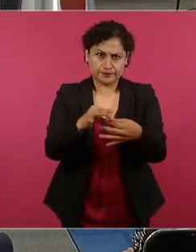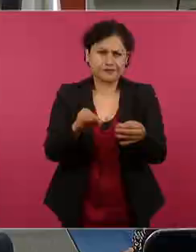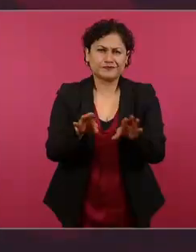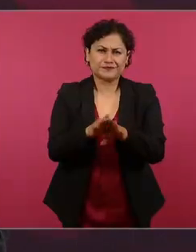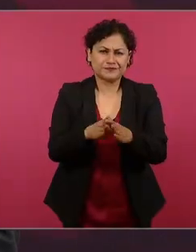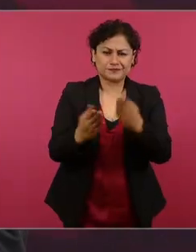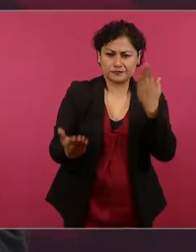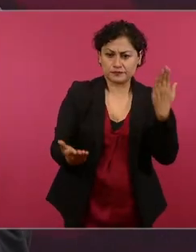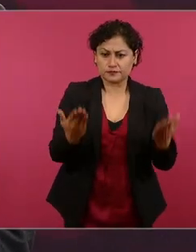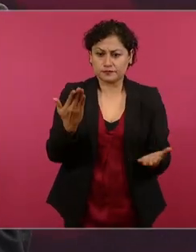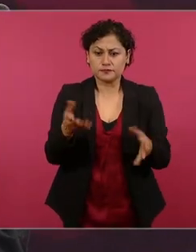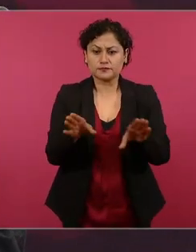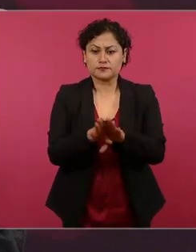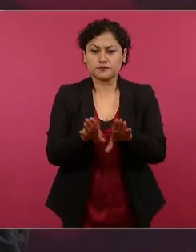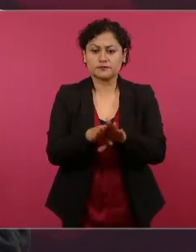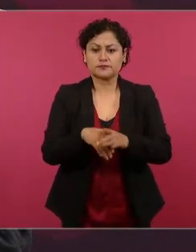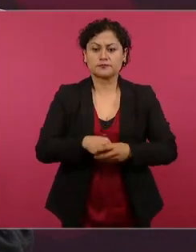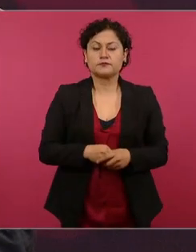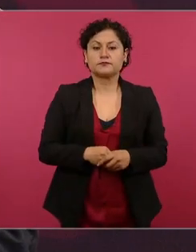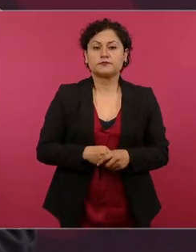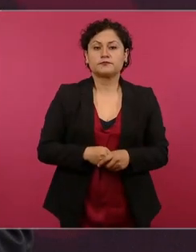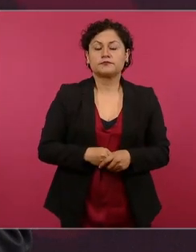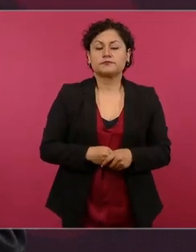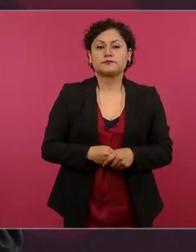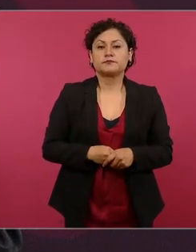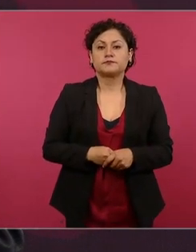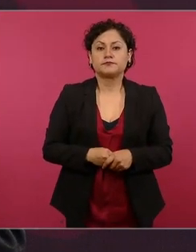es que se elija